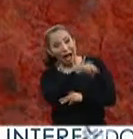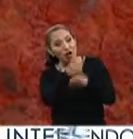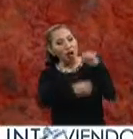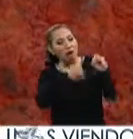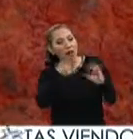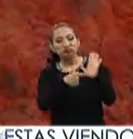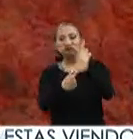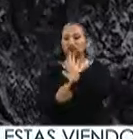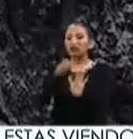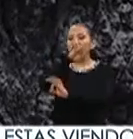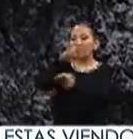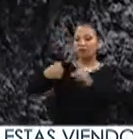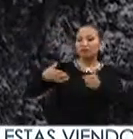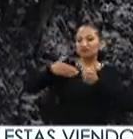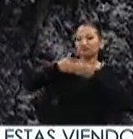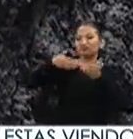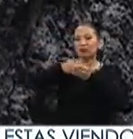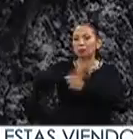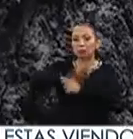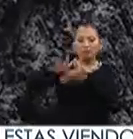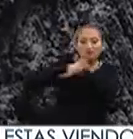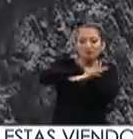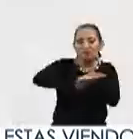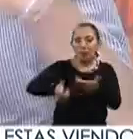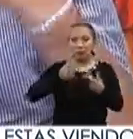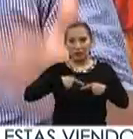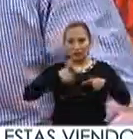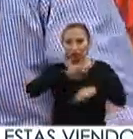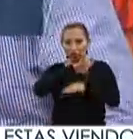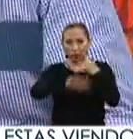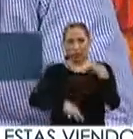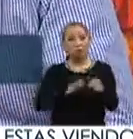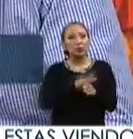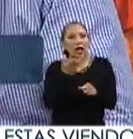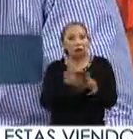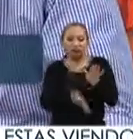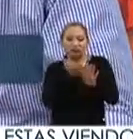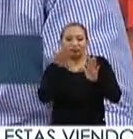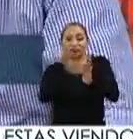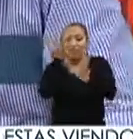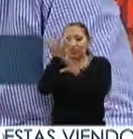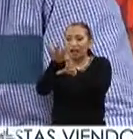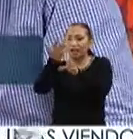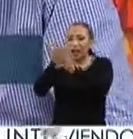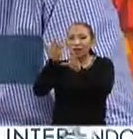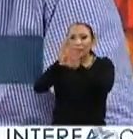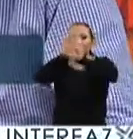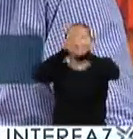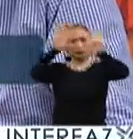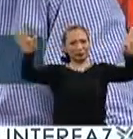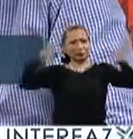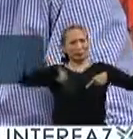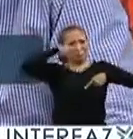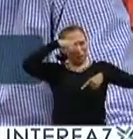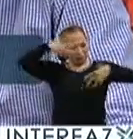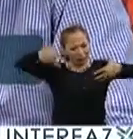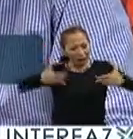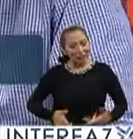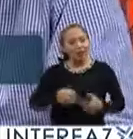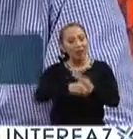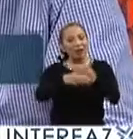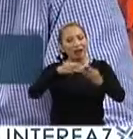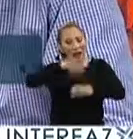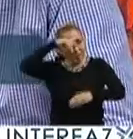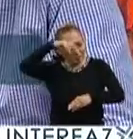un recordatorio de todas las barreras que podemos destruir como sociedad. ¿Por qué no hacer este muro en Estados Unidos, un muro hecho por mexicanos, con